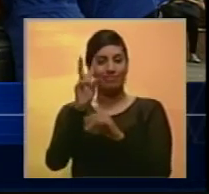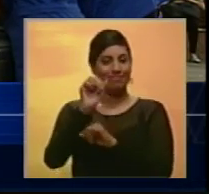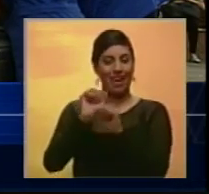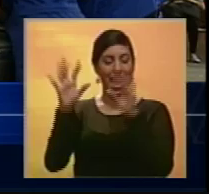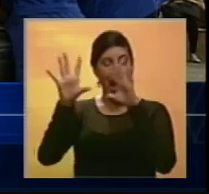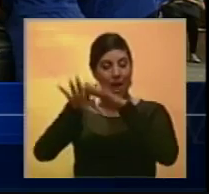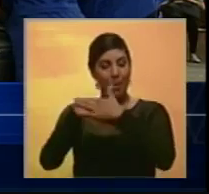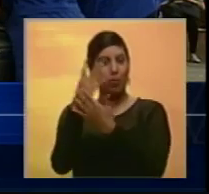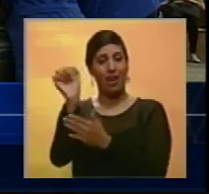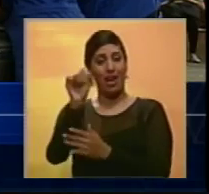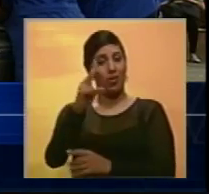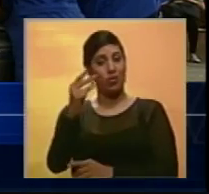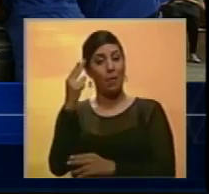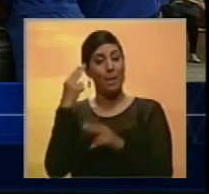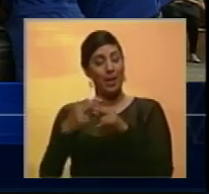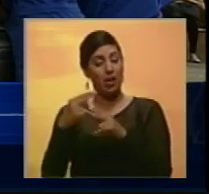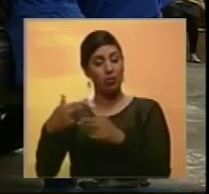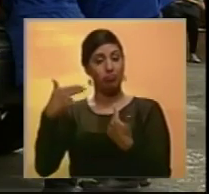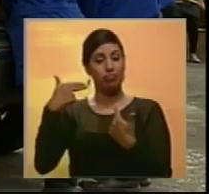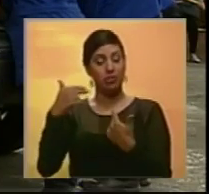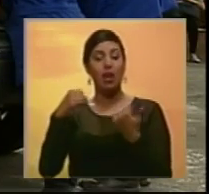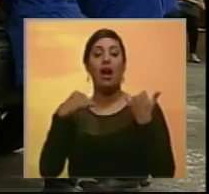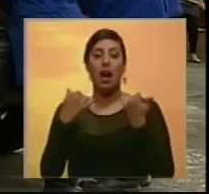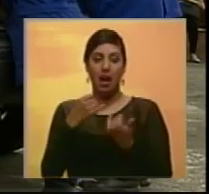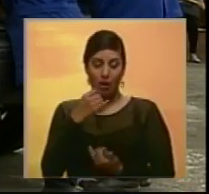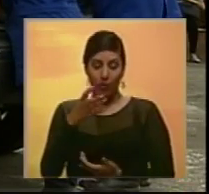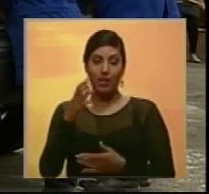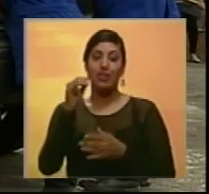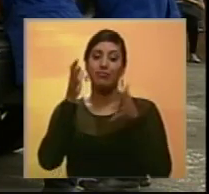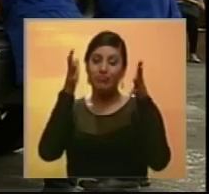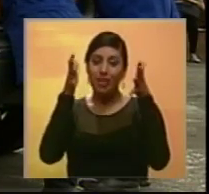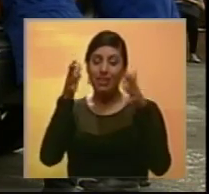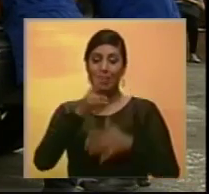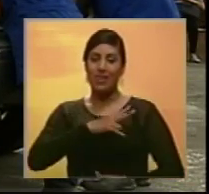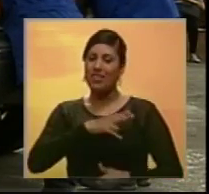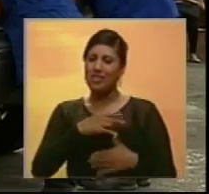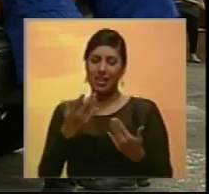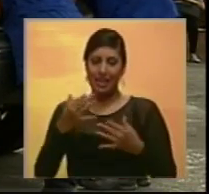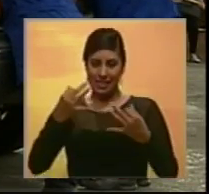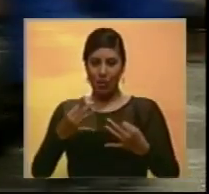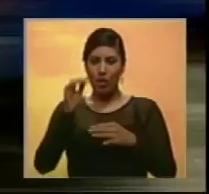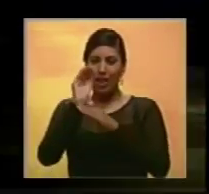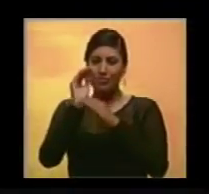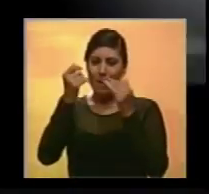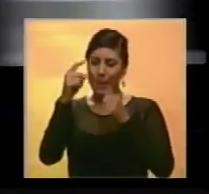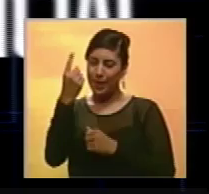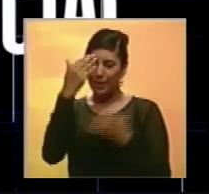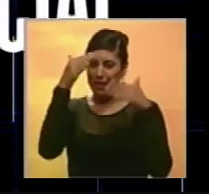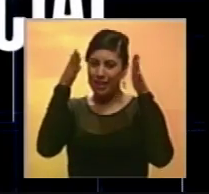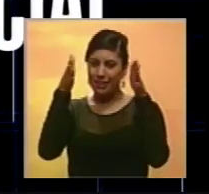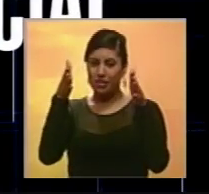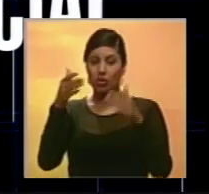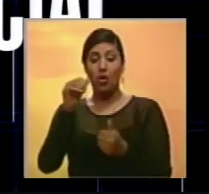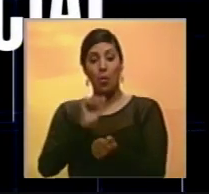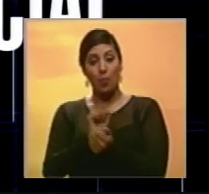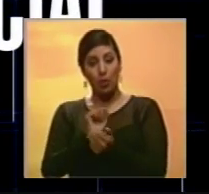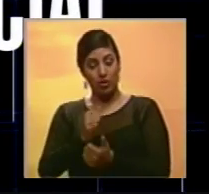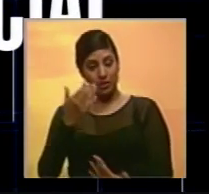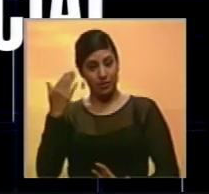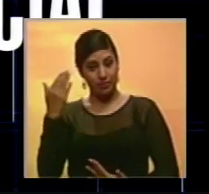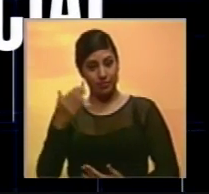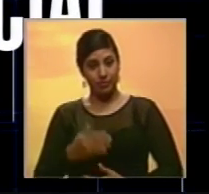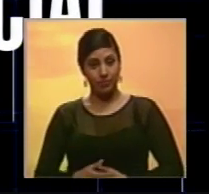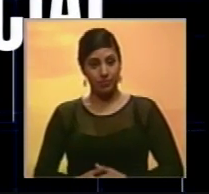altas horas de la noche. Noticiero Venevisión te recuerda que tu seguridad es lo primero. El caso policial.